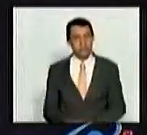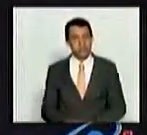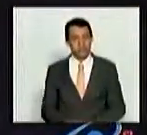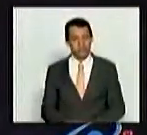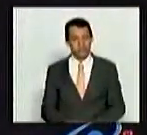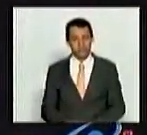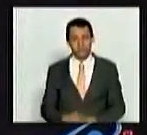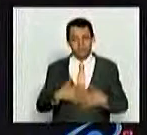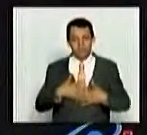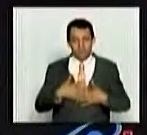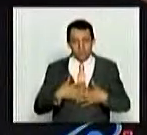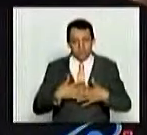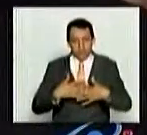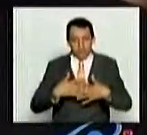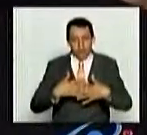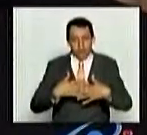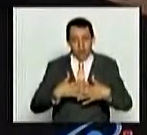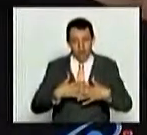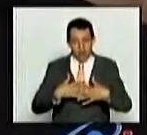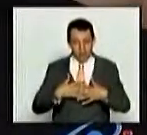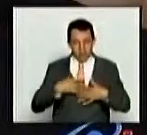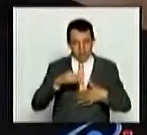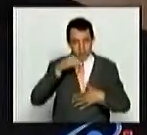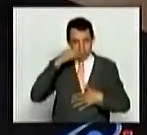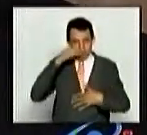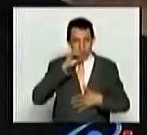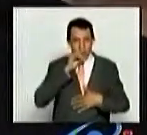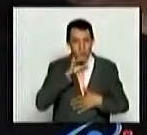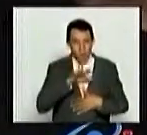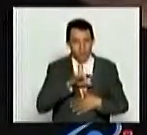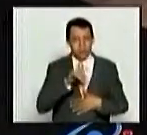tomar aire profundo, exhala.